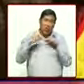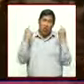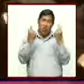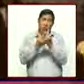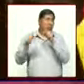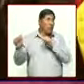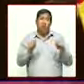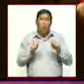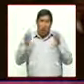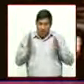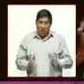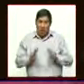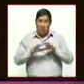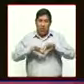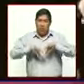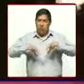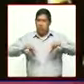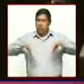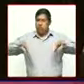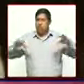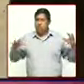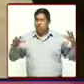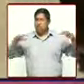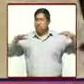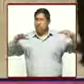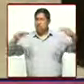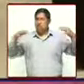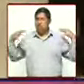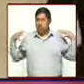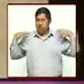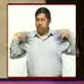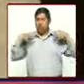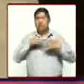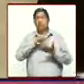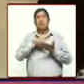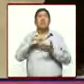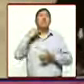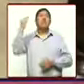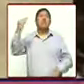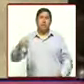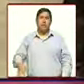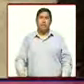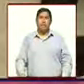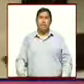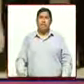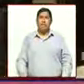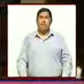de activistas se ha dividido, está tratando de ingresar por diferentes puntos a Plaza Murillo.